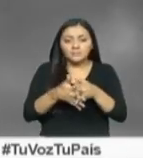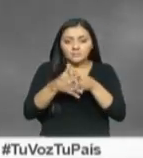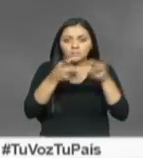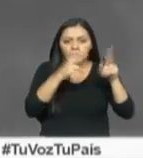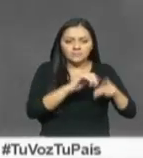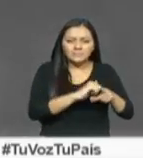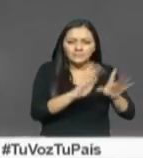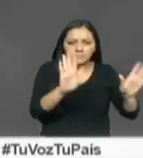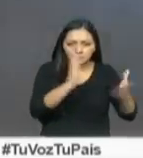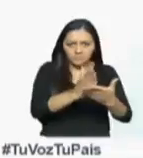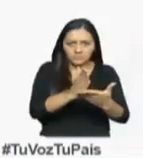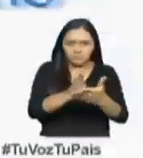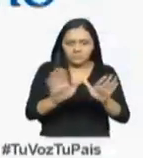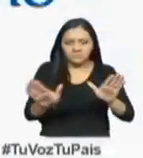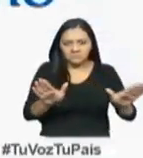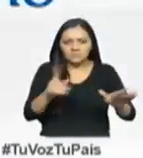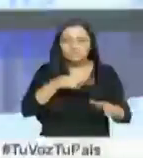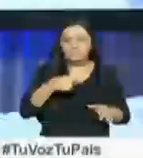sur.